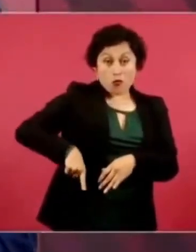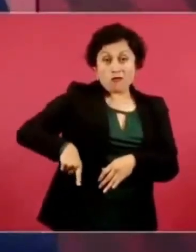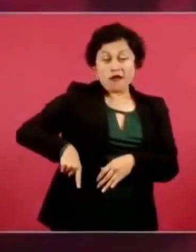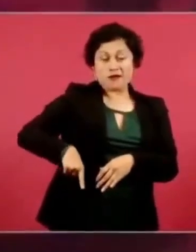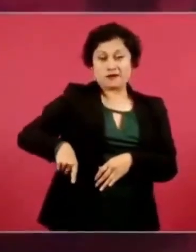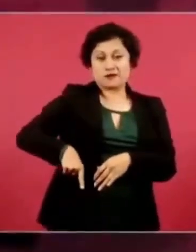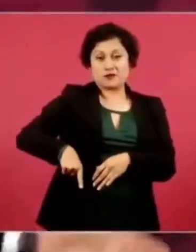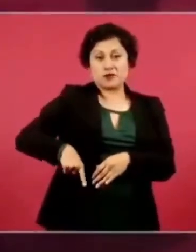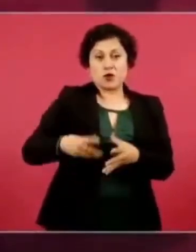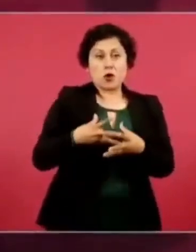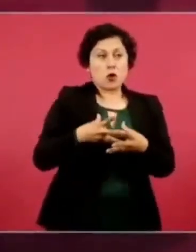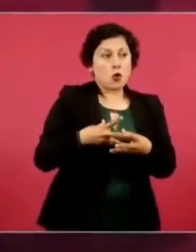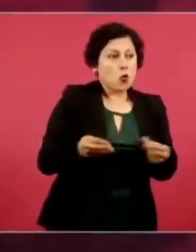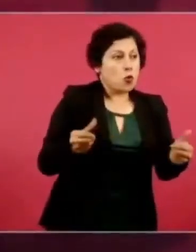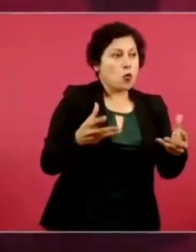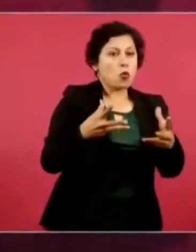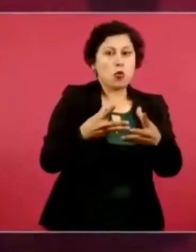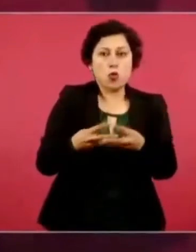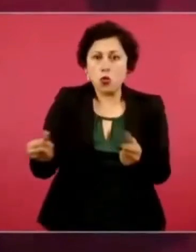¿Cómo?